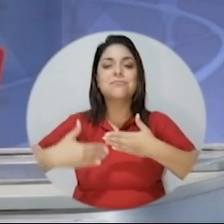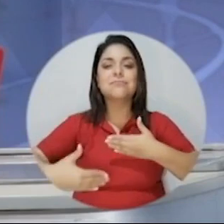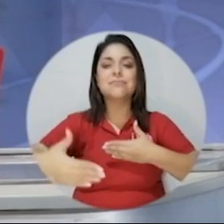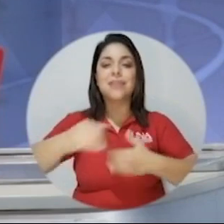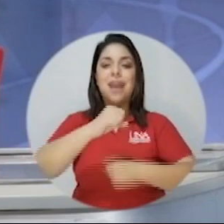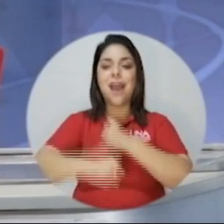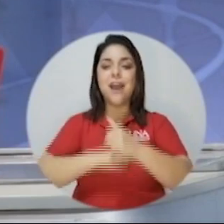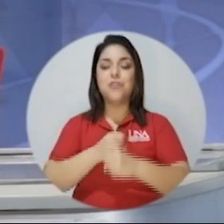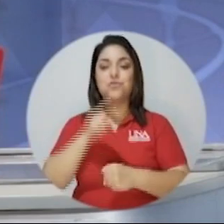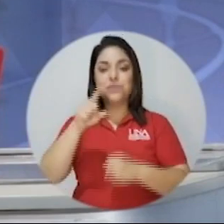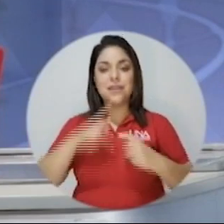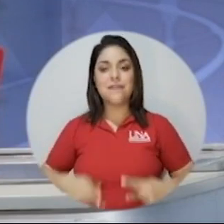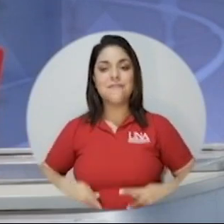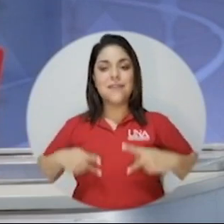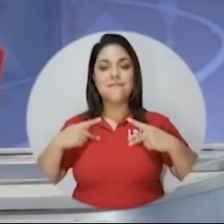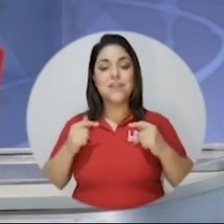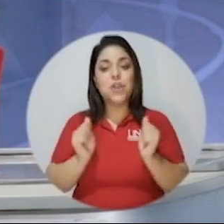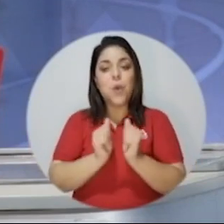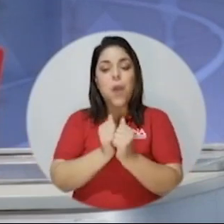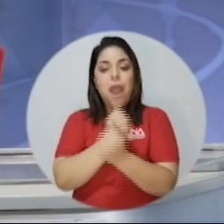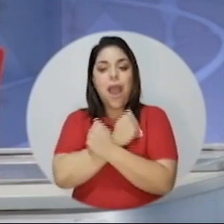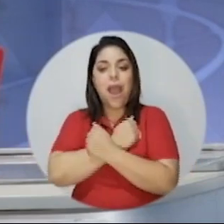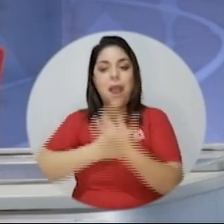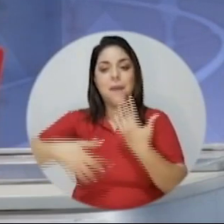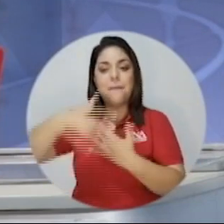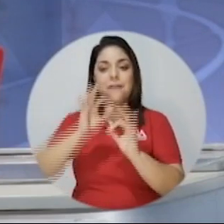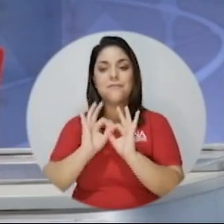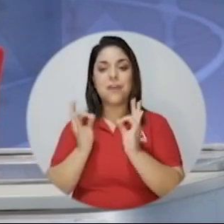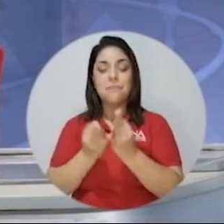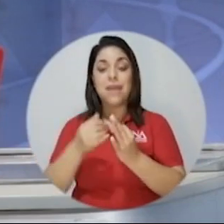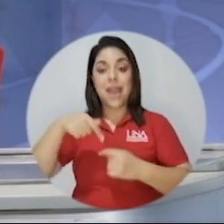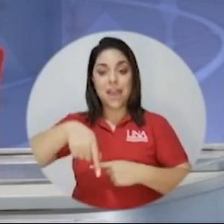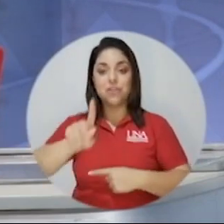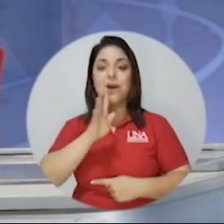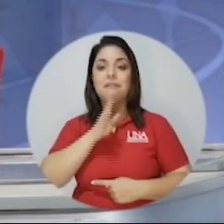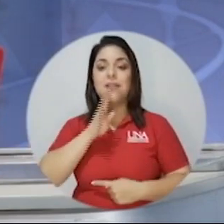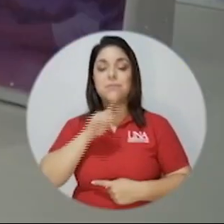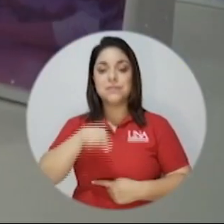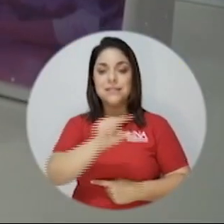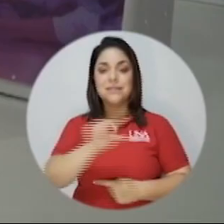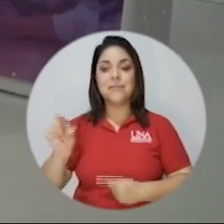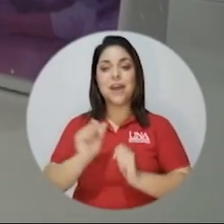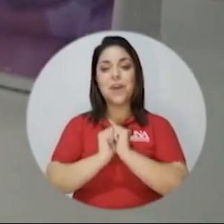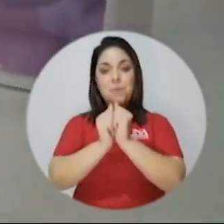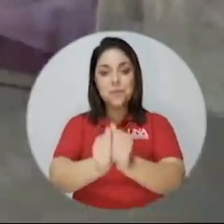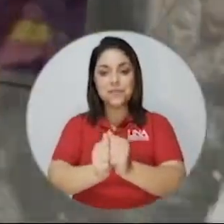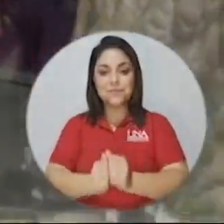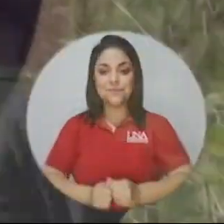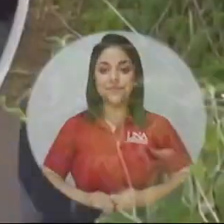que usted quiere vivir con las personas que usted ama. De eso vamos a hablar en una mirada esta semana. Acompáñenos.